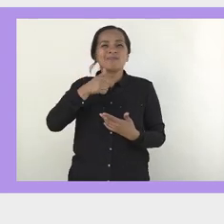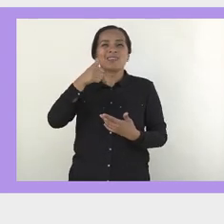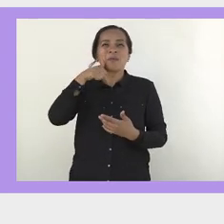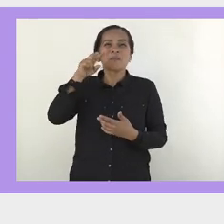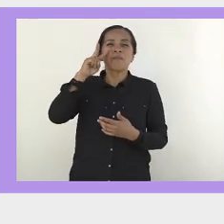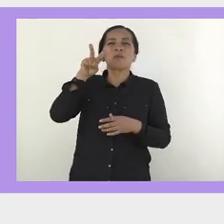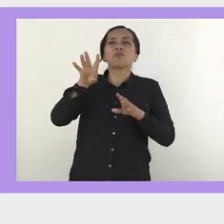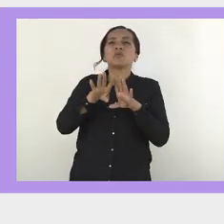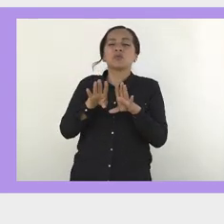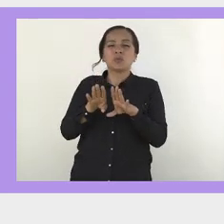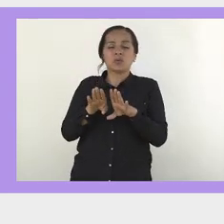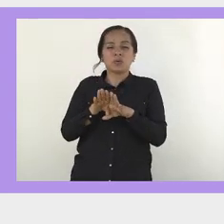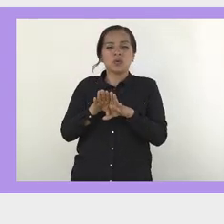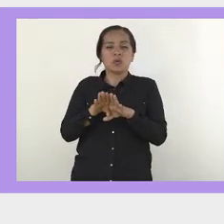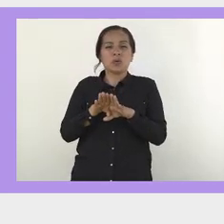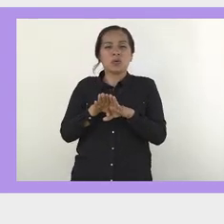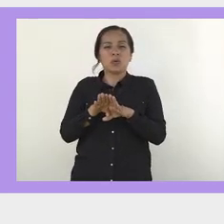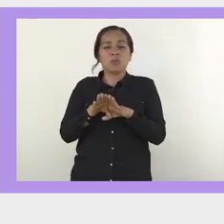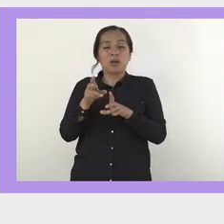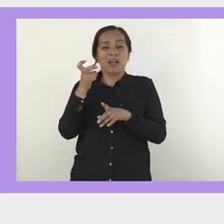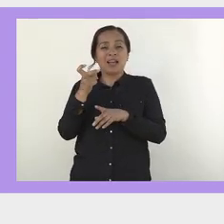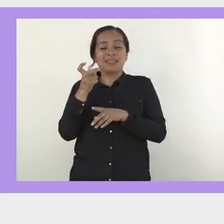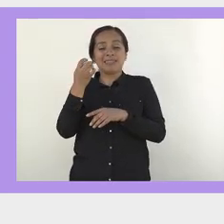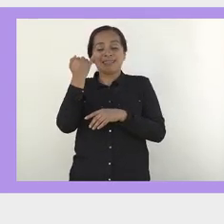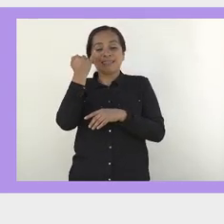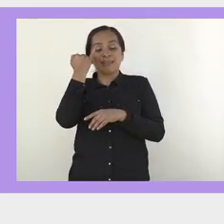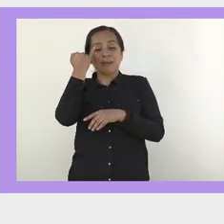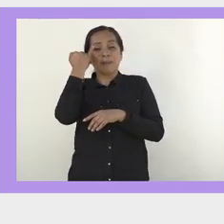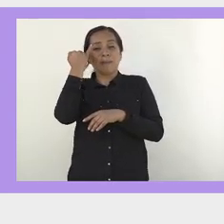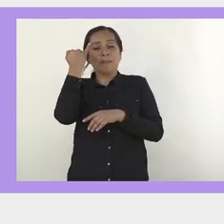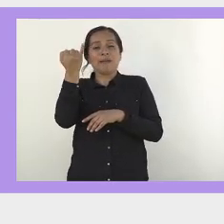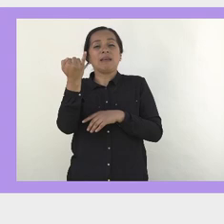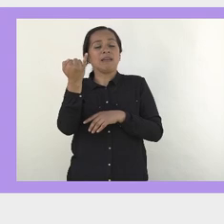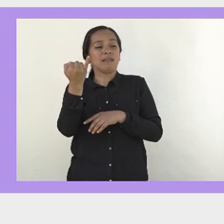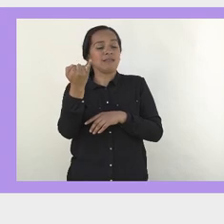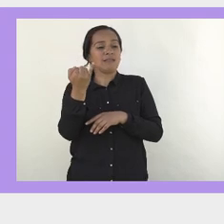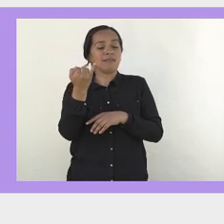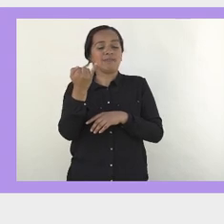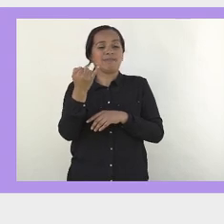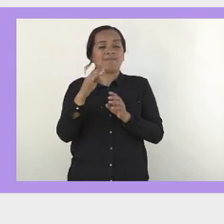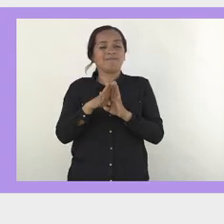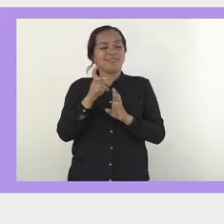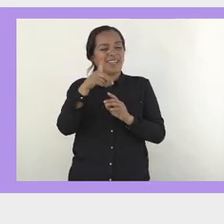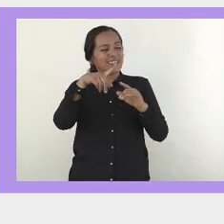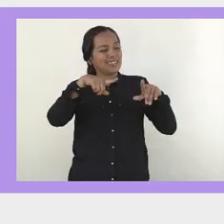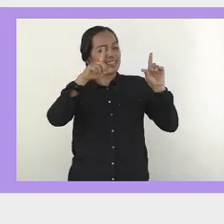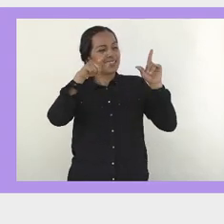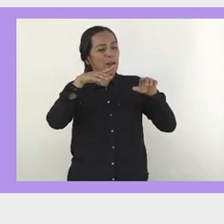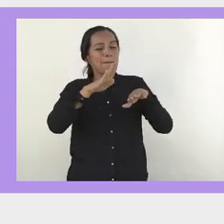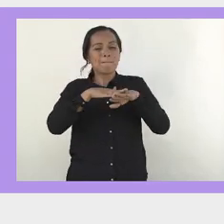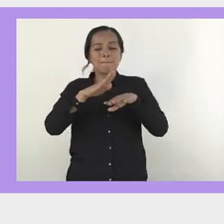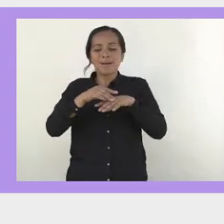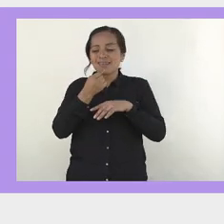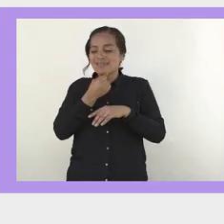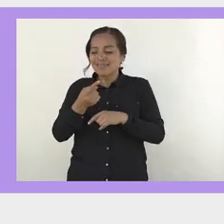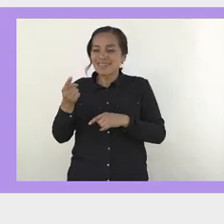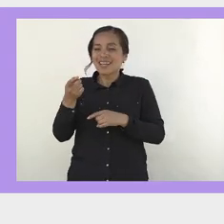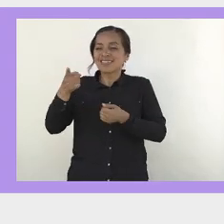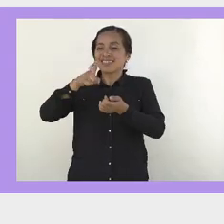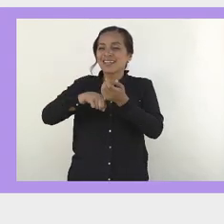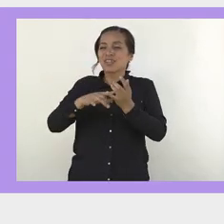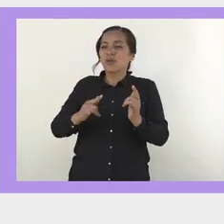como estas imágenes no ver más niñas en los estadios